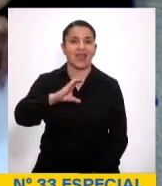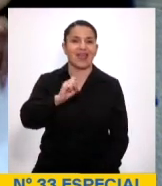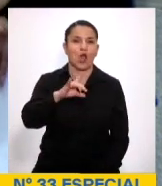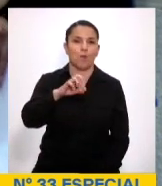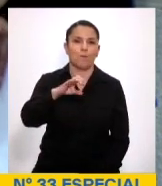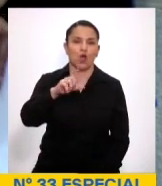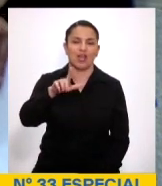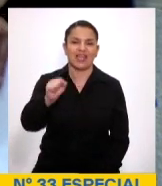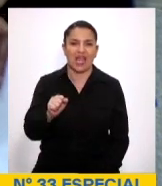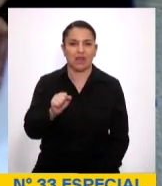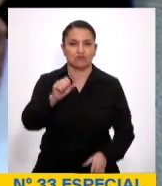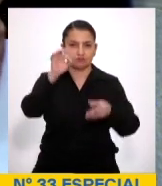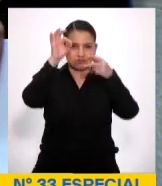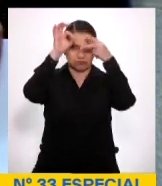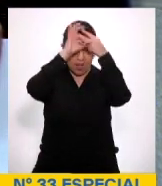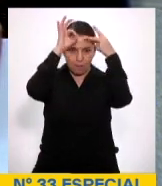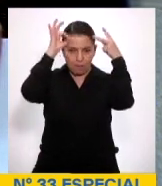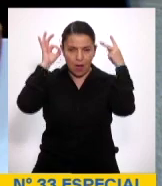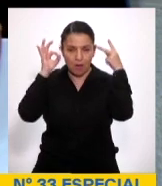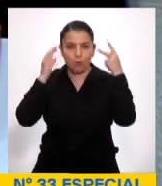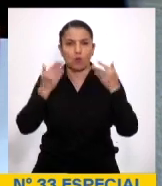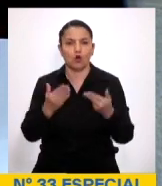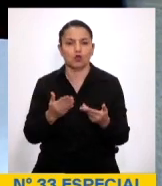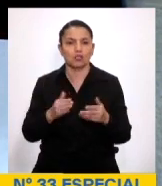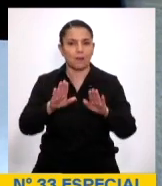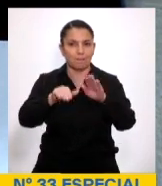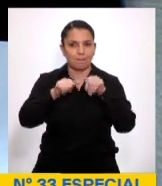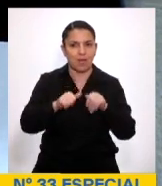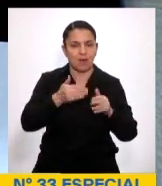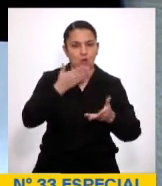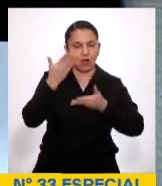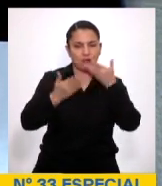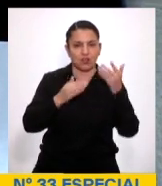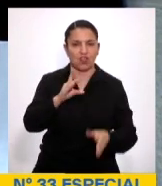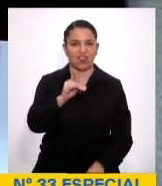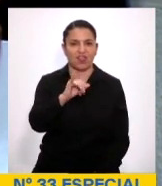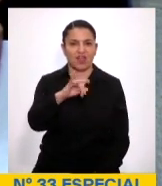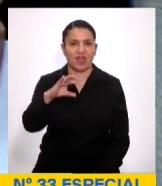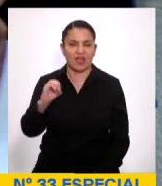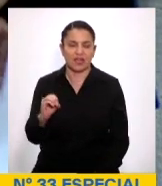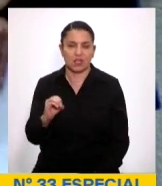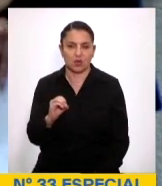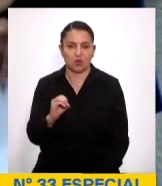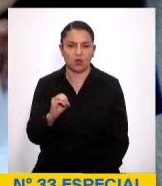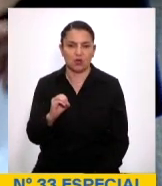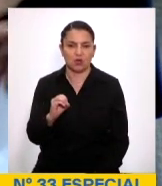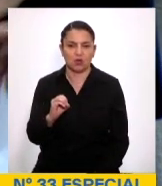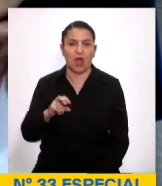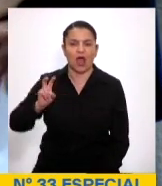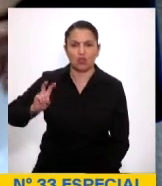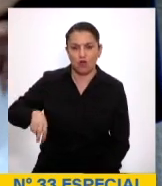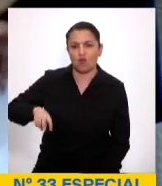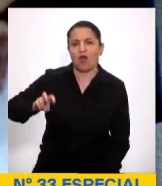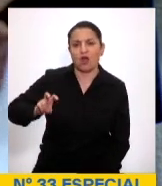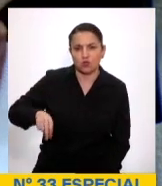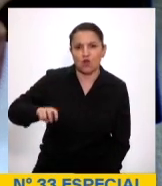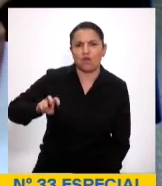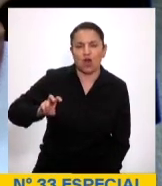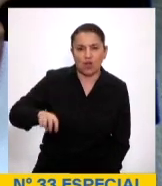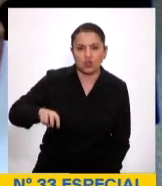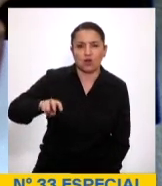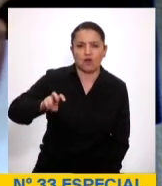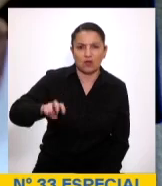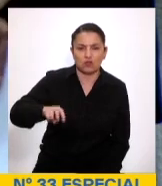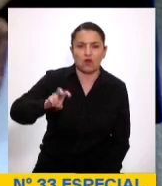y toki mapuche que como cantó Rubén Darío anduvo anduvo y anduvo hasta que la Aurora